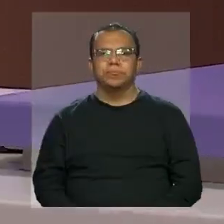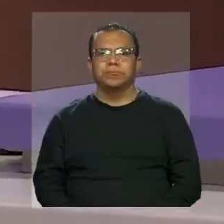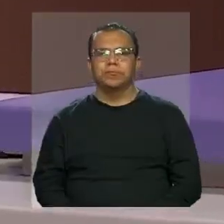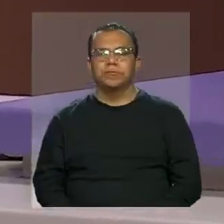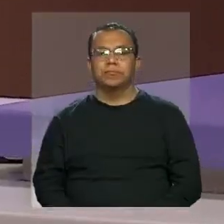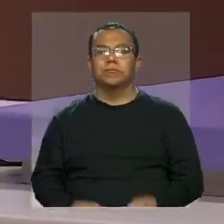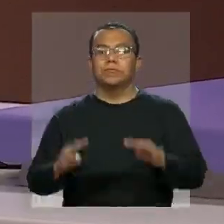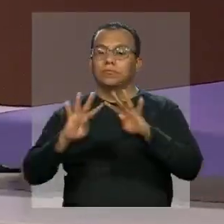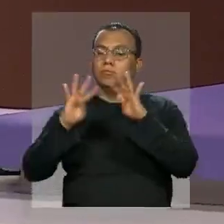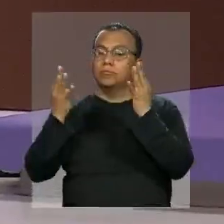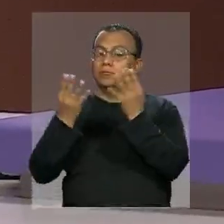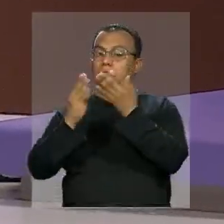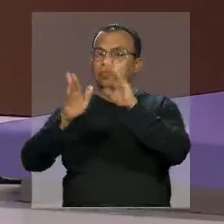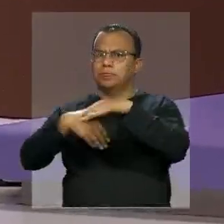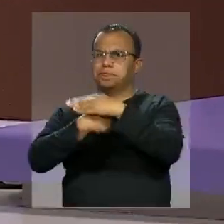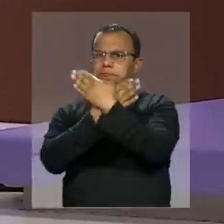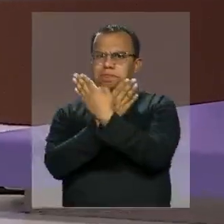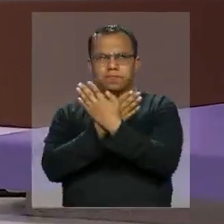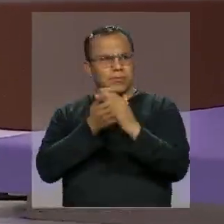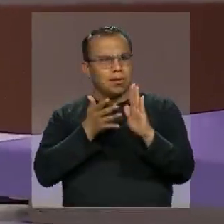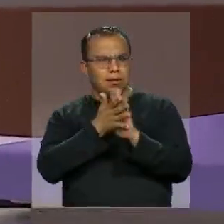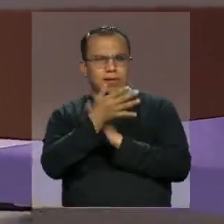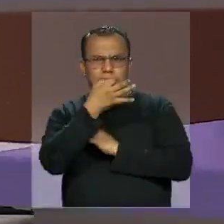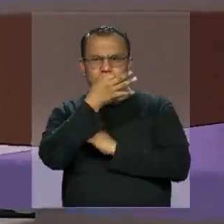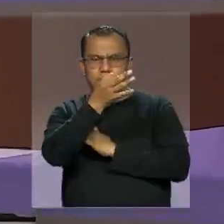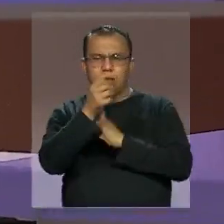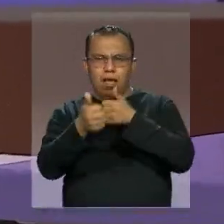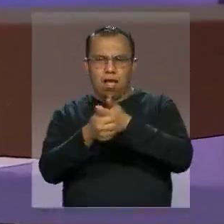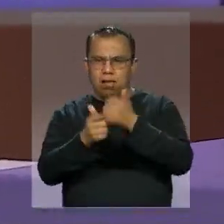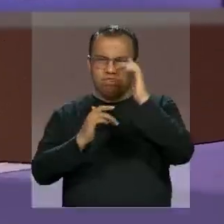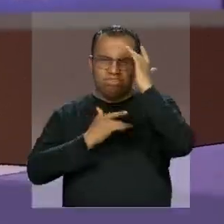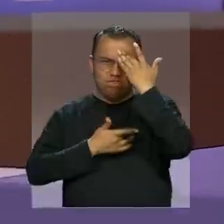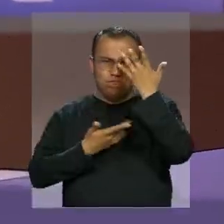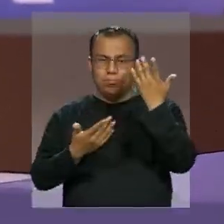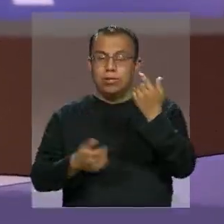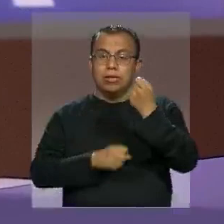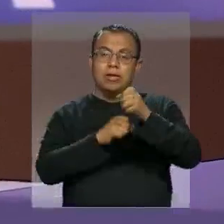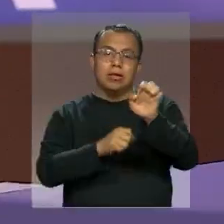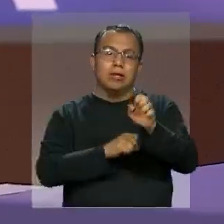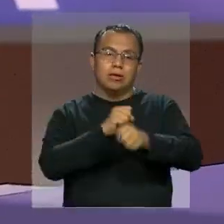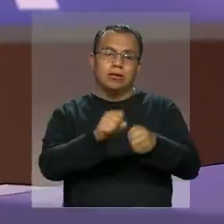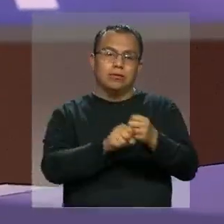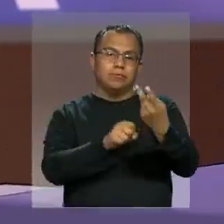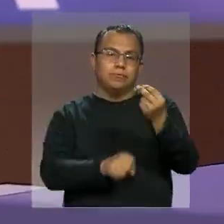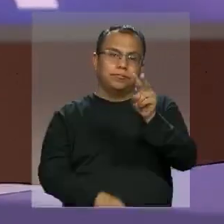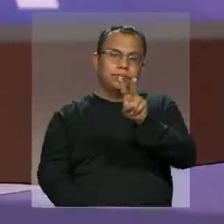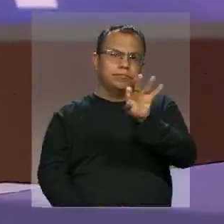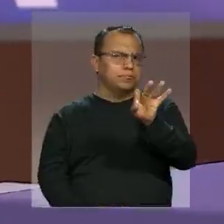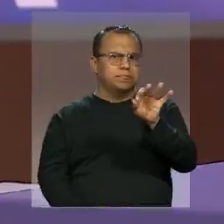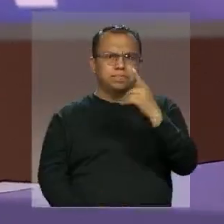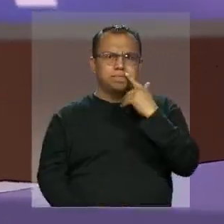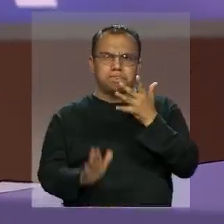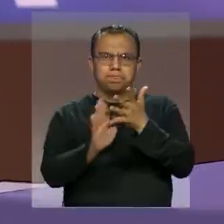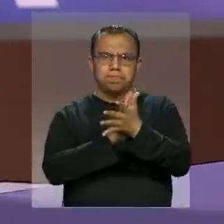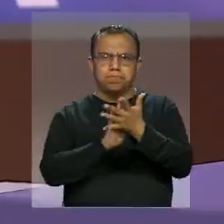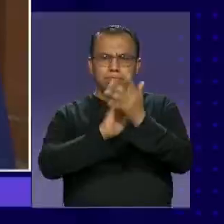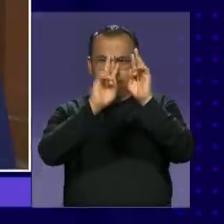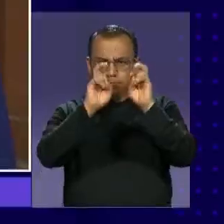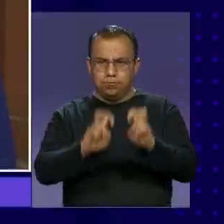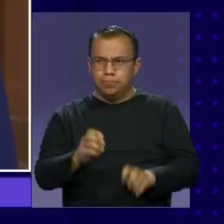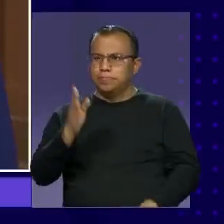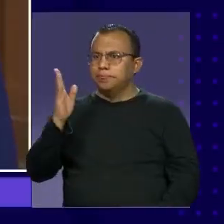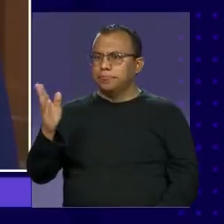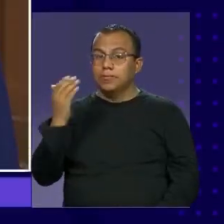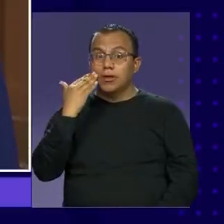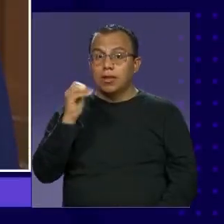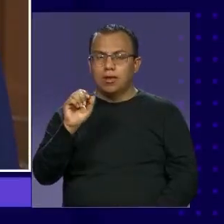En el Congreso de la República se han presentado denuncias por casos de acoso sexual desde enero de 2023. ¿Cuál es el informe de la investigación adelantada